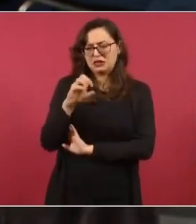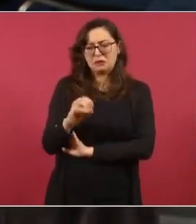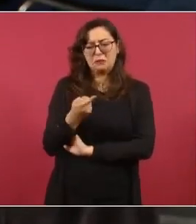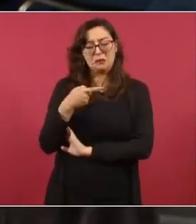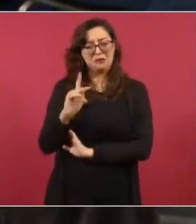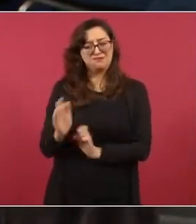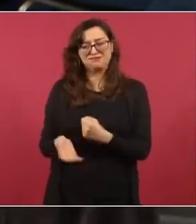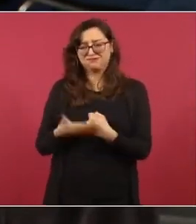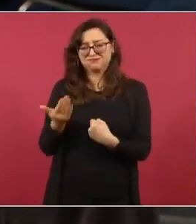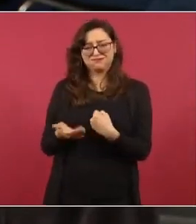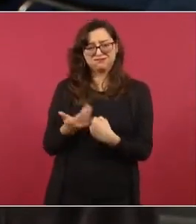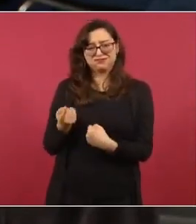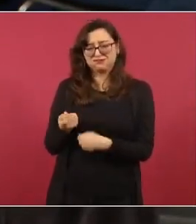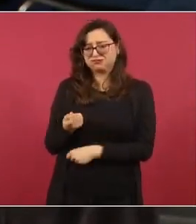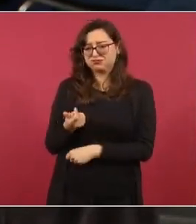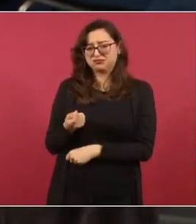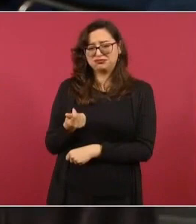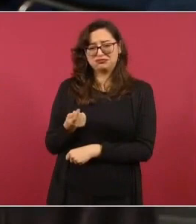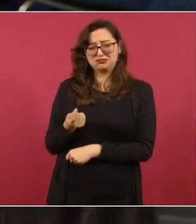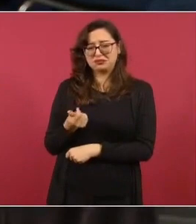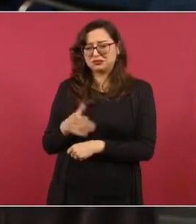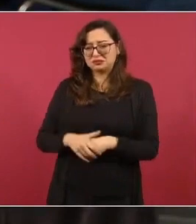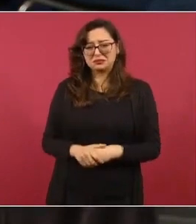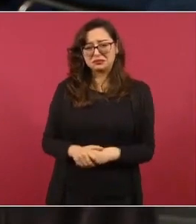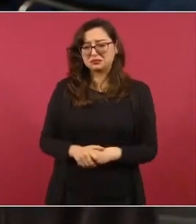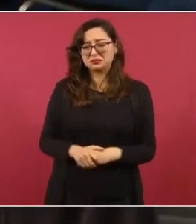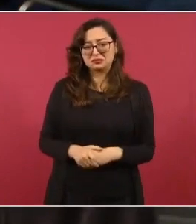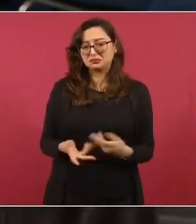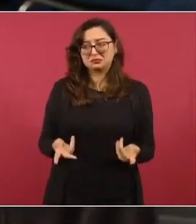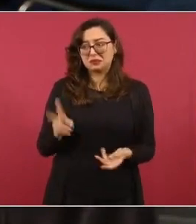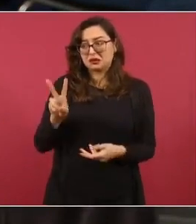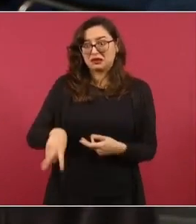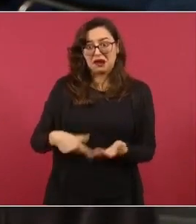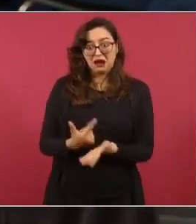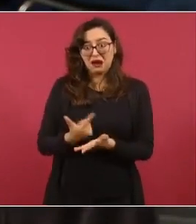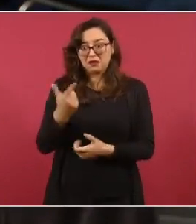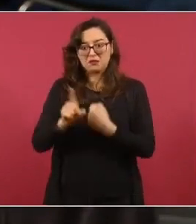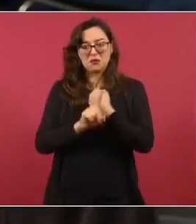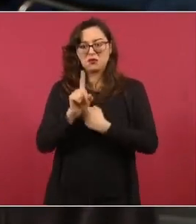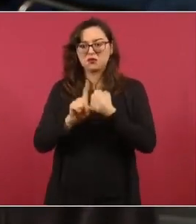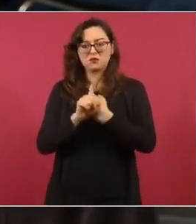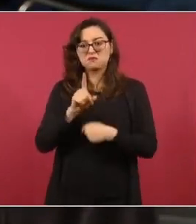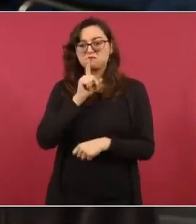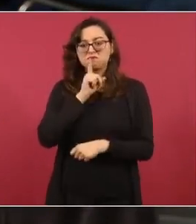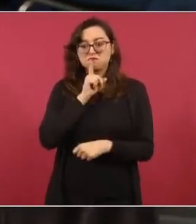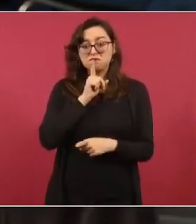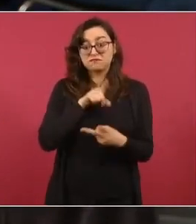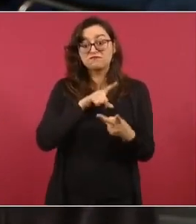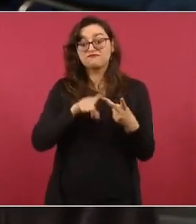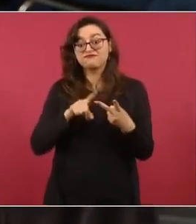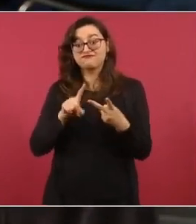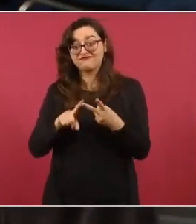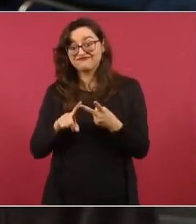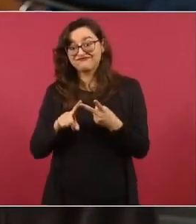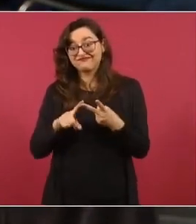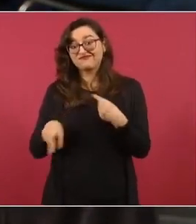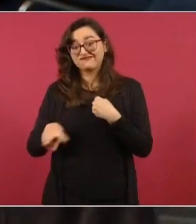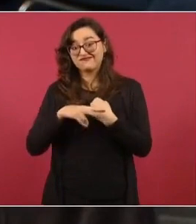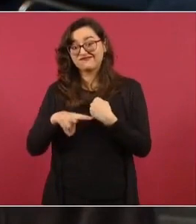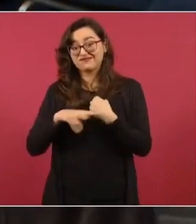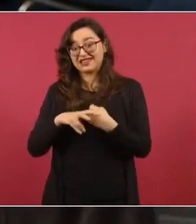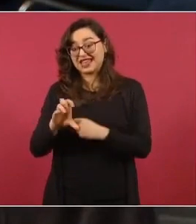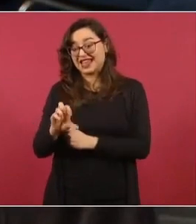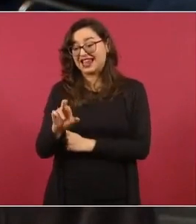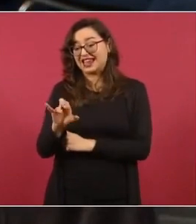meritorio, pero el consumo del fentanilo en el mexicano no es una prioridad, más sin embargo el cristal sí. En ese tenor